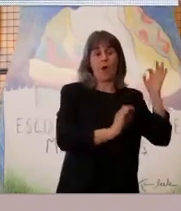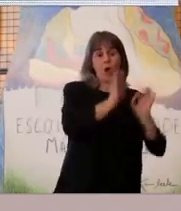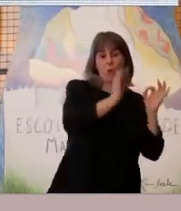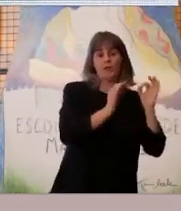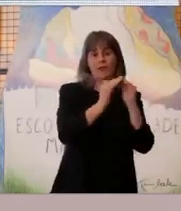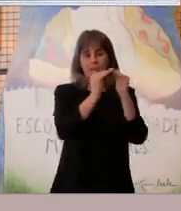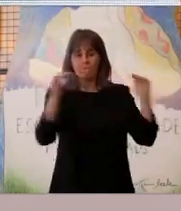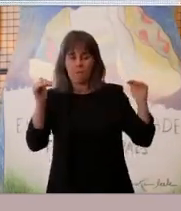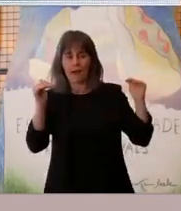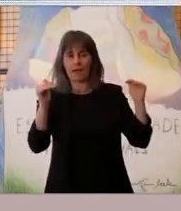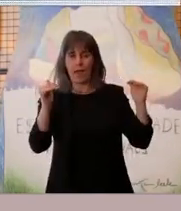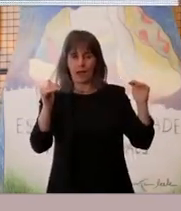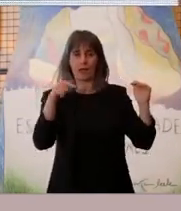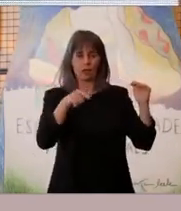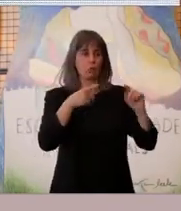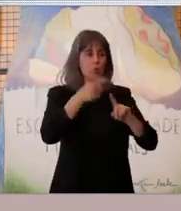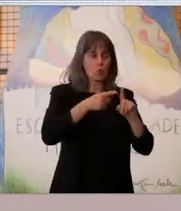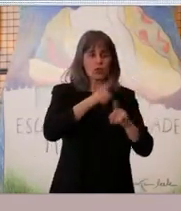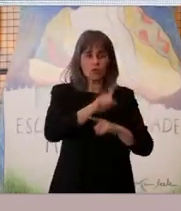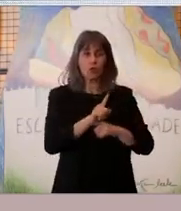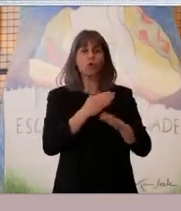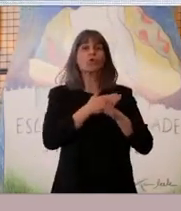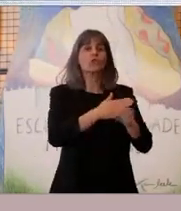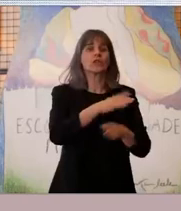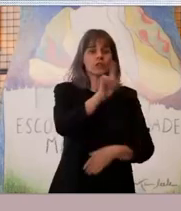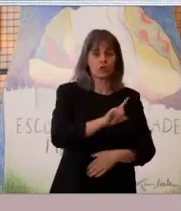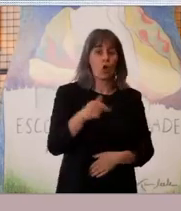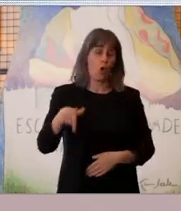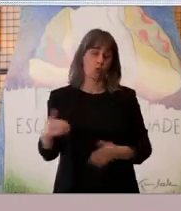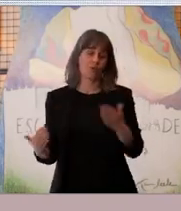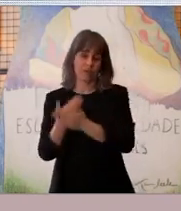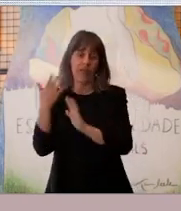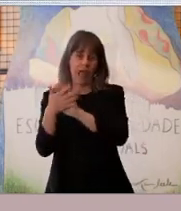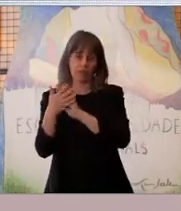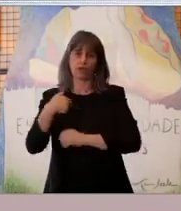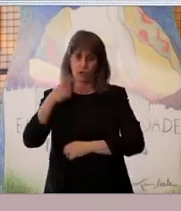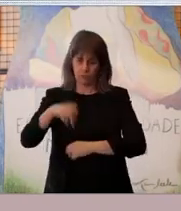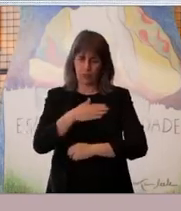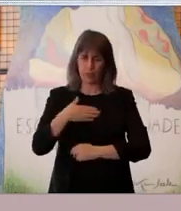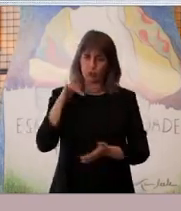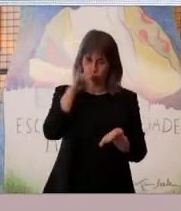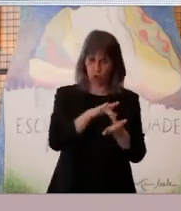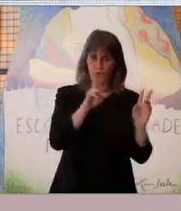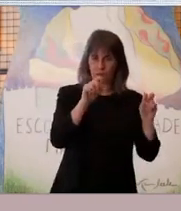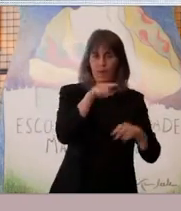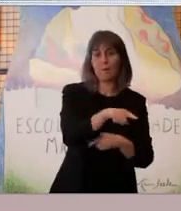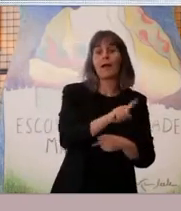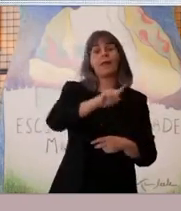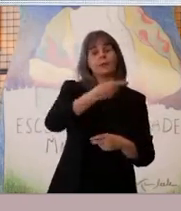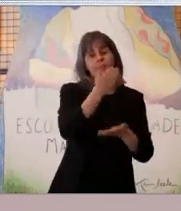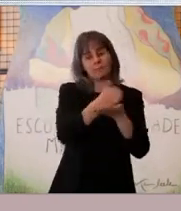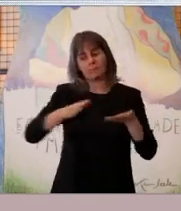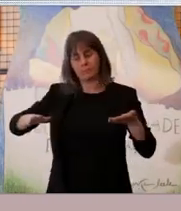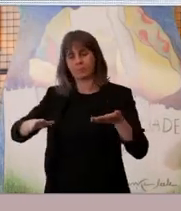si es suficiente o no es suficiente que creo que se ha hablado esta mañana a largo y tendido Yo también quiero decir algo sobre eso y la segunda parte no la